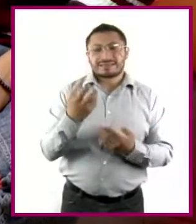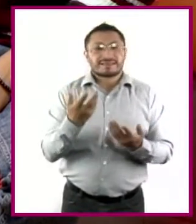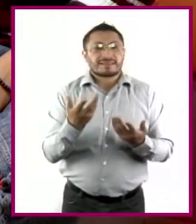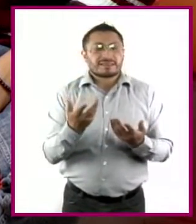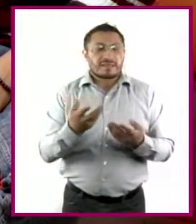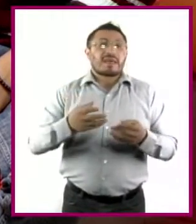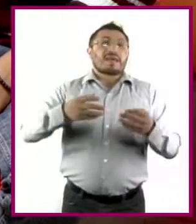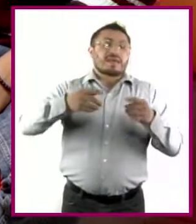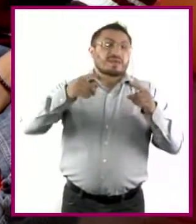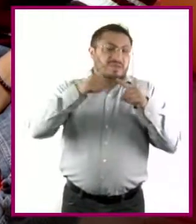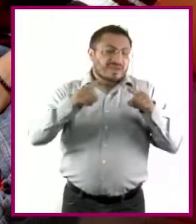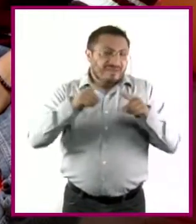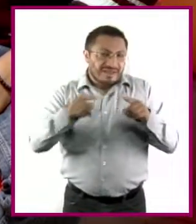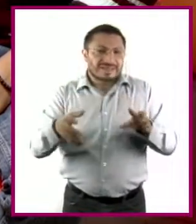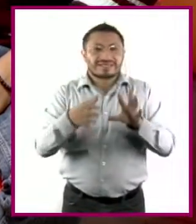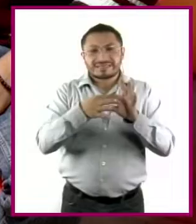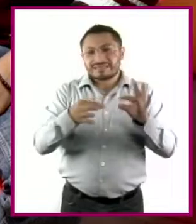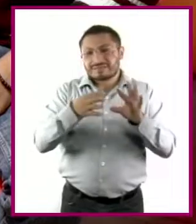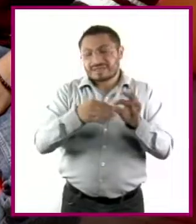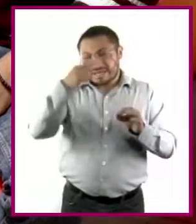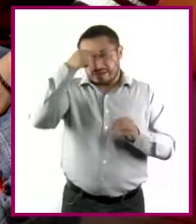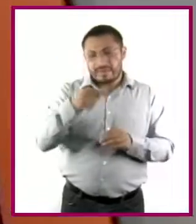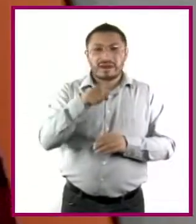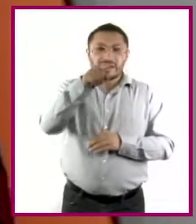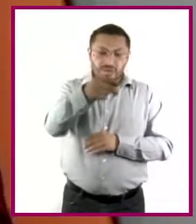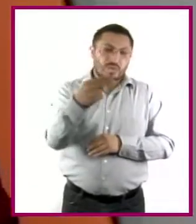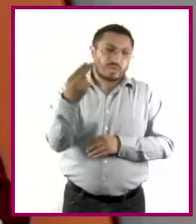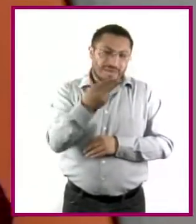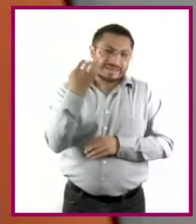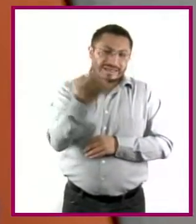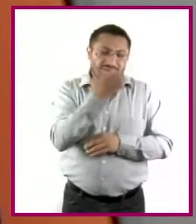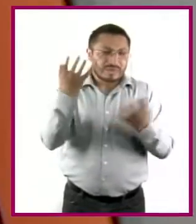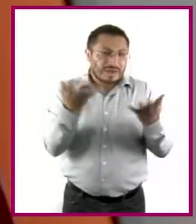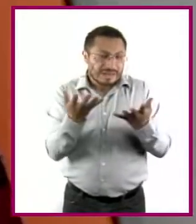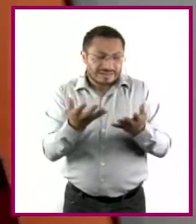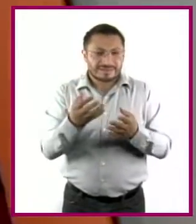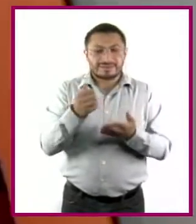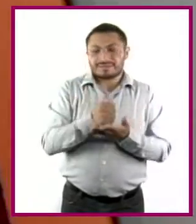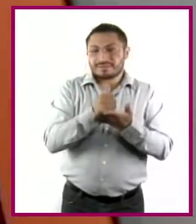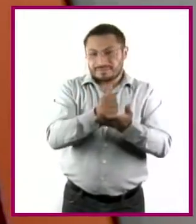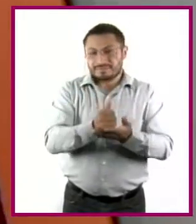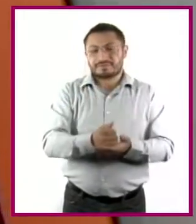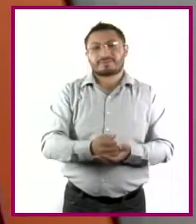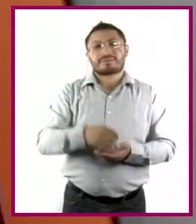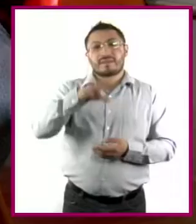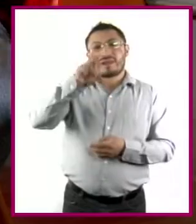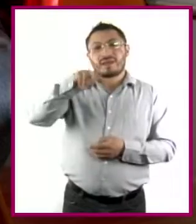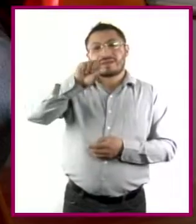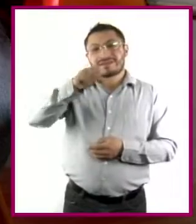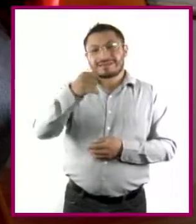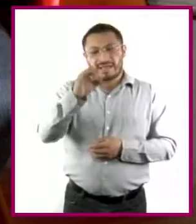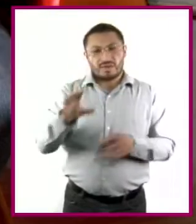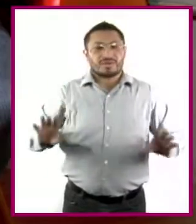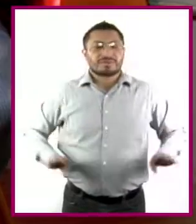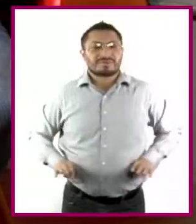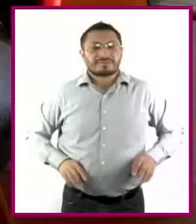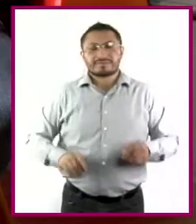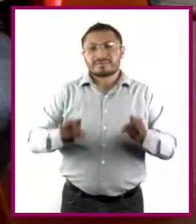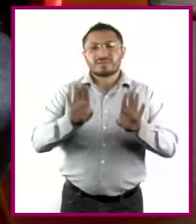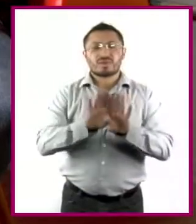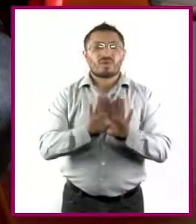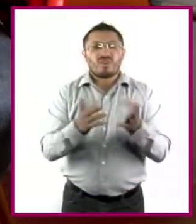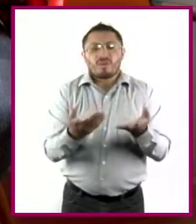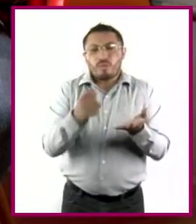común y que responda a sus necesidades escolares. Entenderemos el ensayo a partir de los siguientes rasgos. Es un tipo de texto